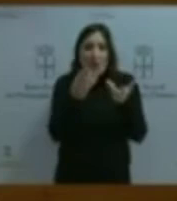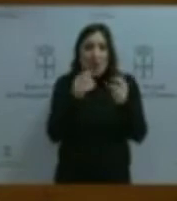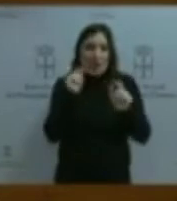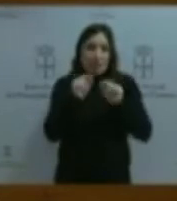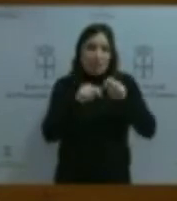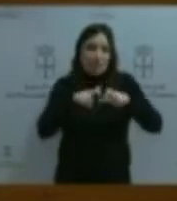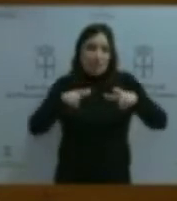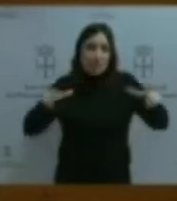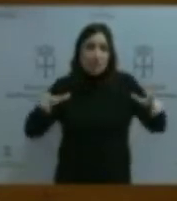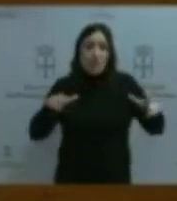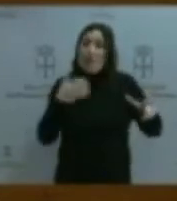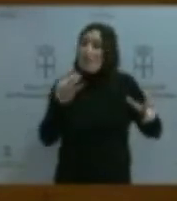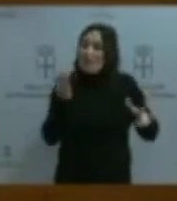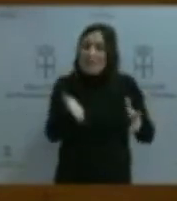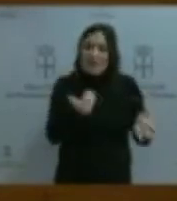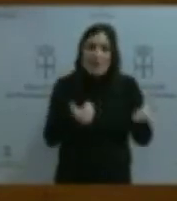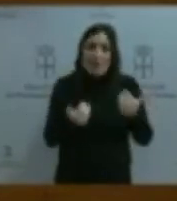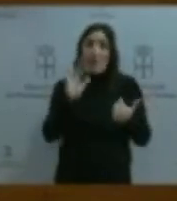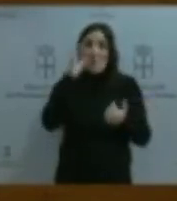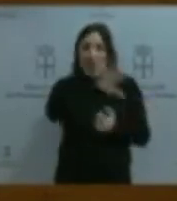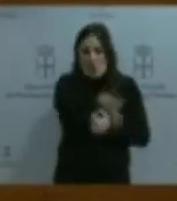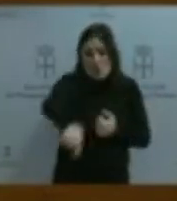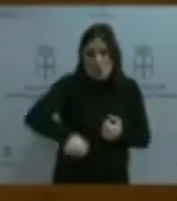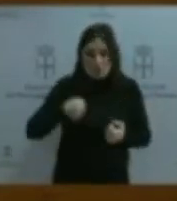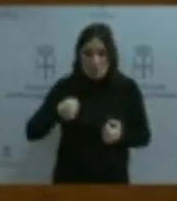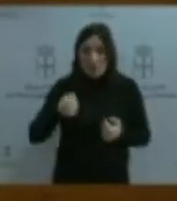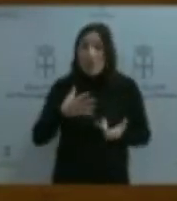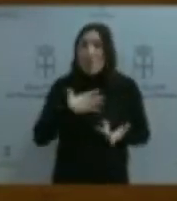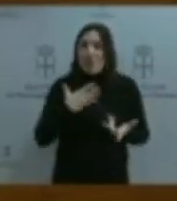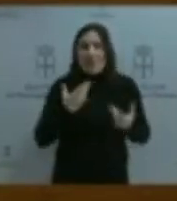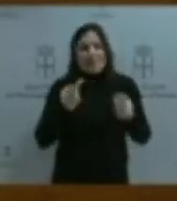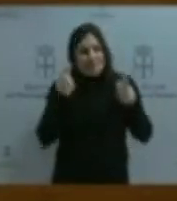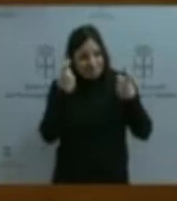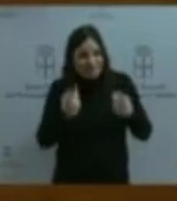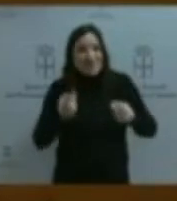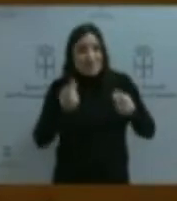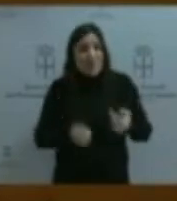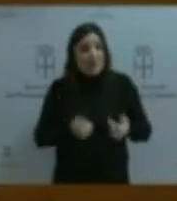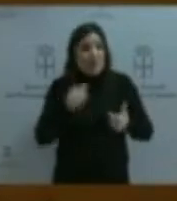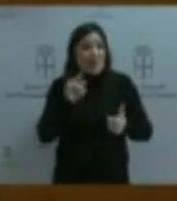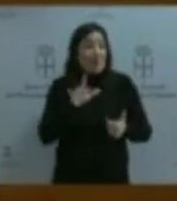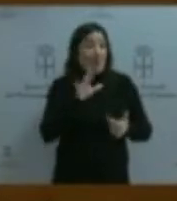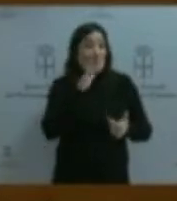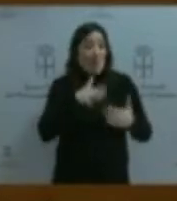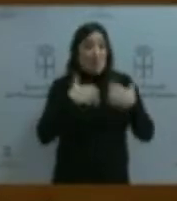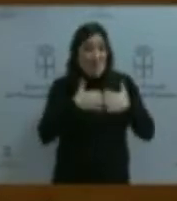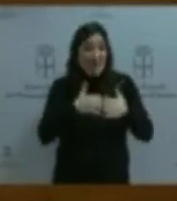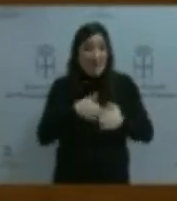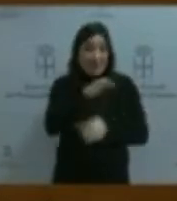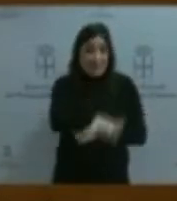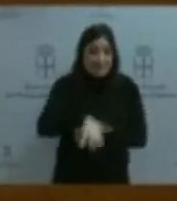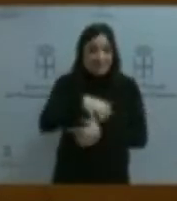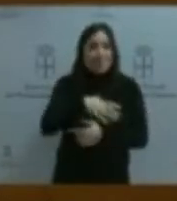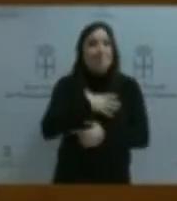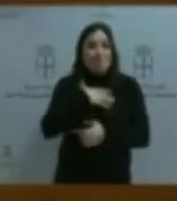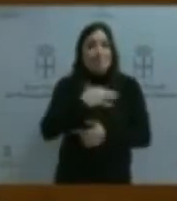manualmente, aunque eso conlleve un mayor coste, porque entendemos que la maquinaria pesada puede incluso favorecer su diseminación.